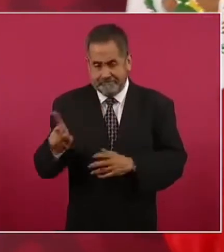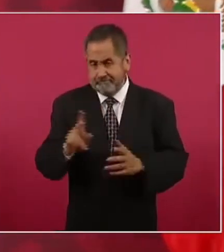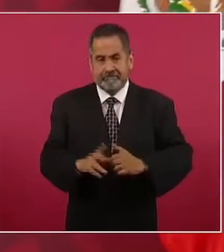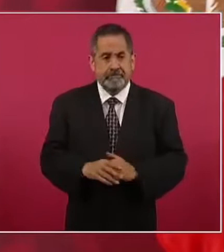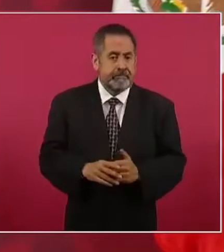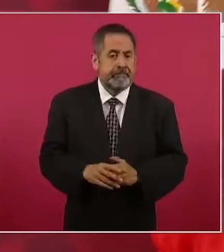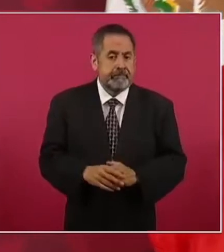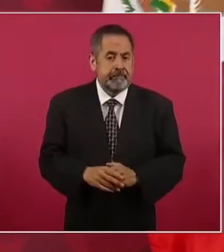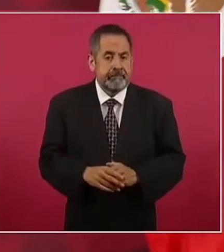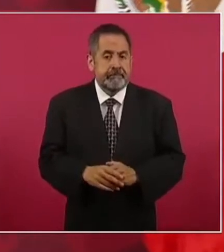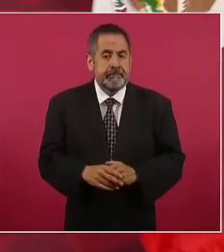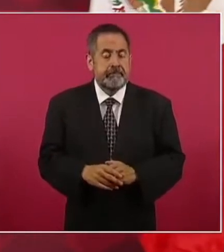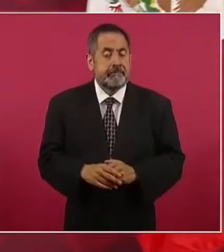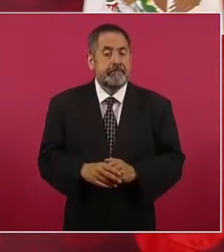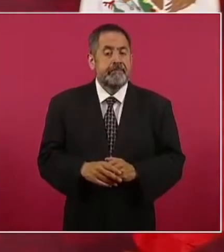y